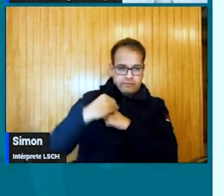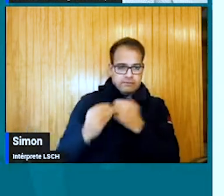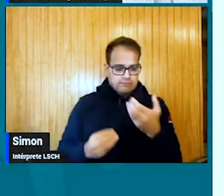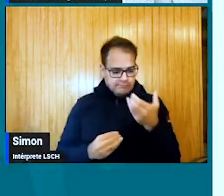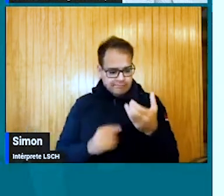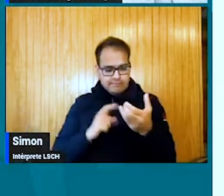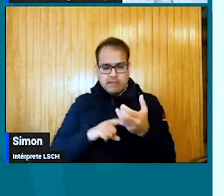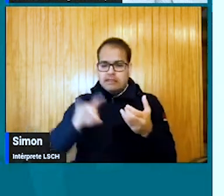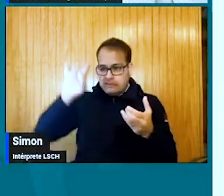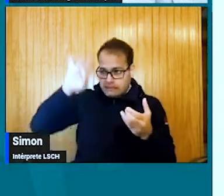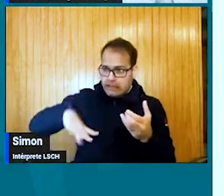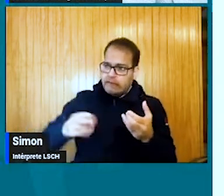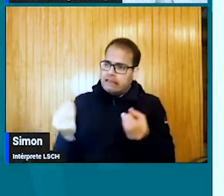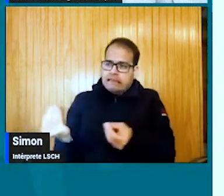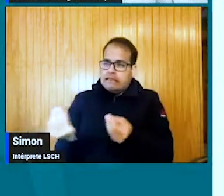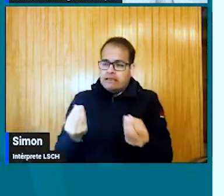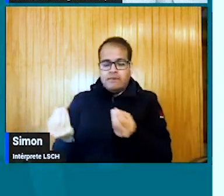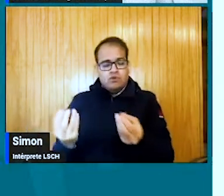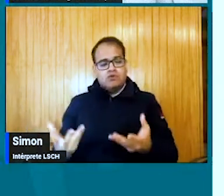pasó.